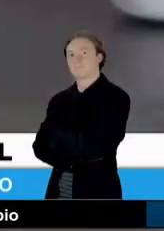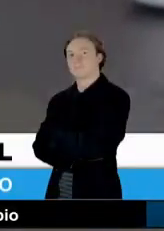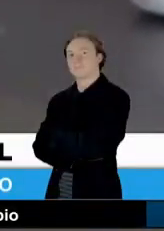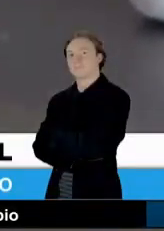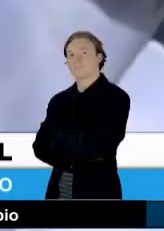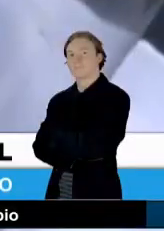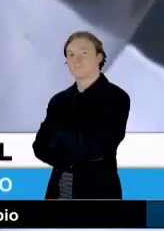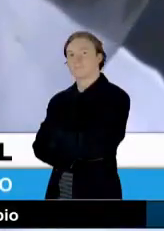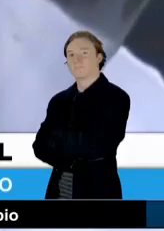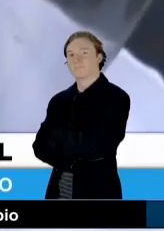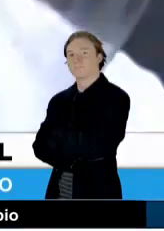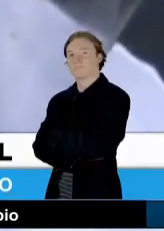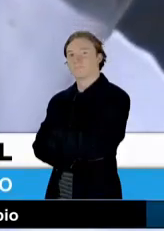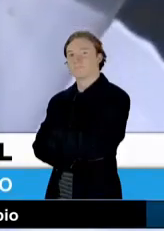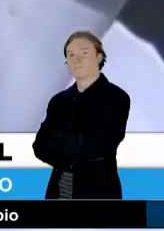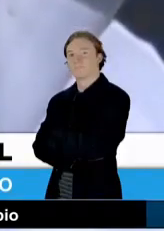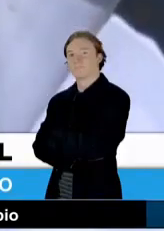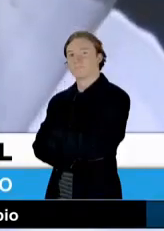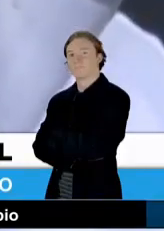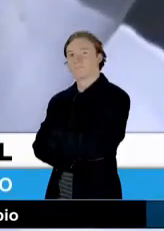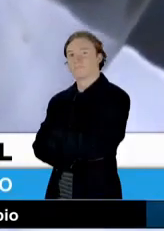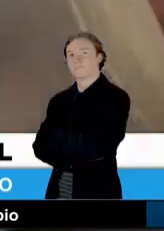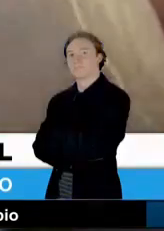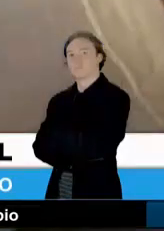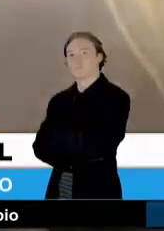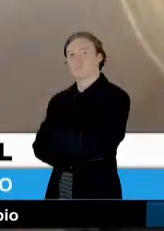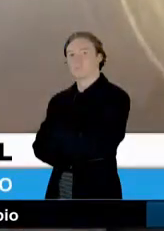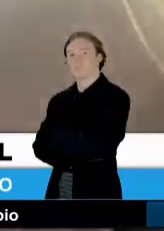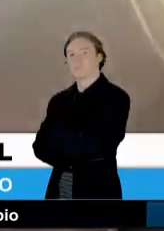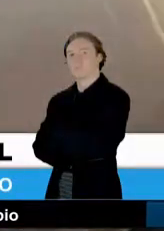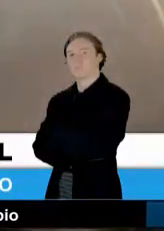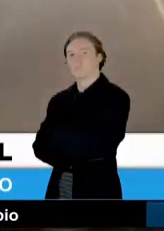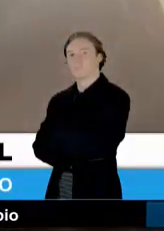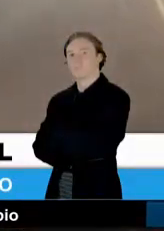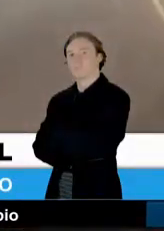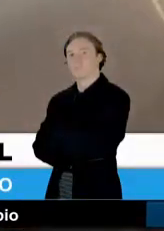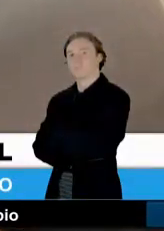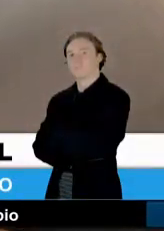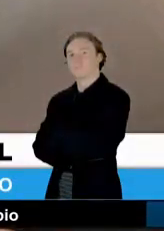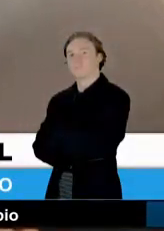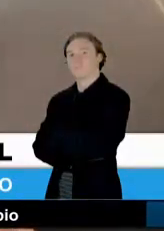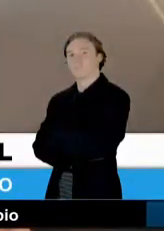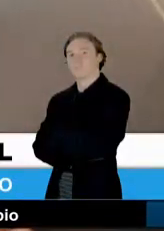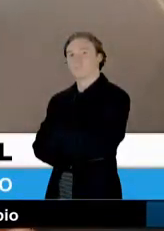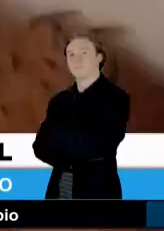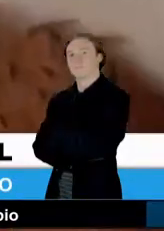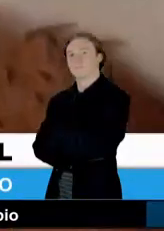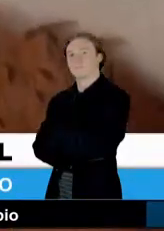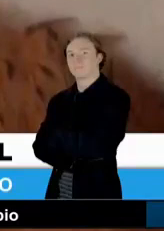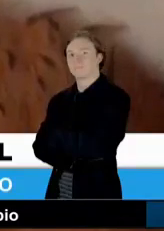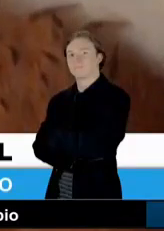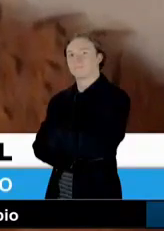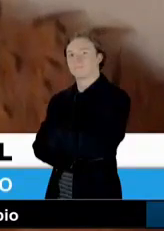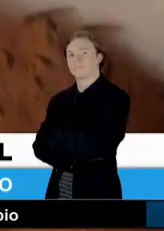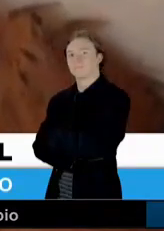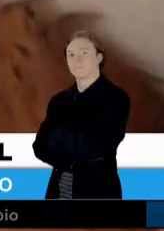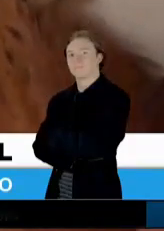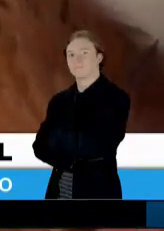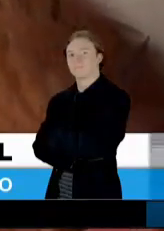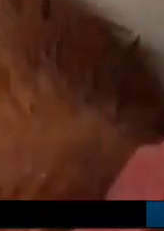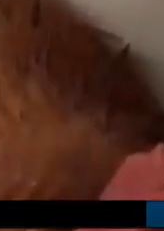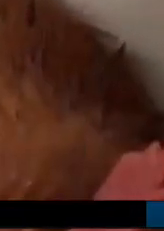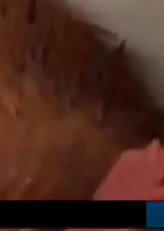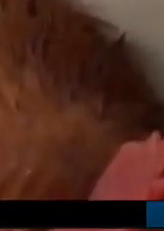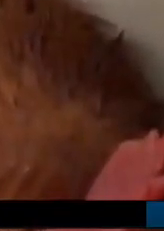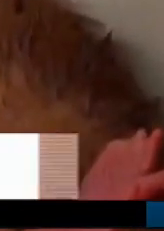Curte, sostuvo que si continúa la efectividad en el testeo y la respuesta rápida a casos positivos, se podrá mantener controlada la situación. Eso ha